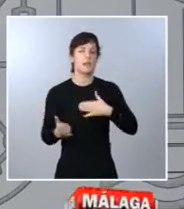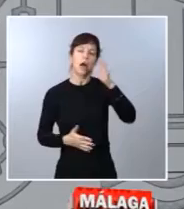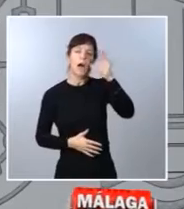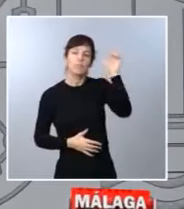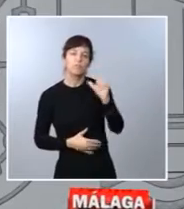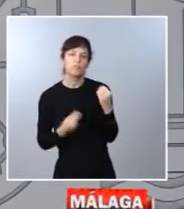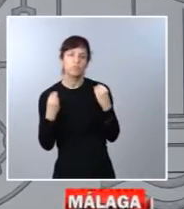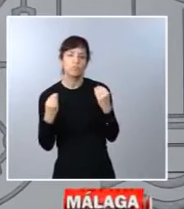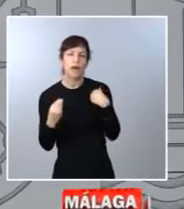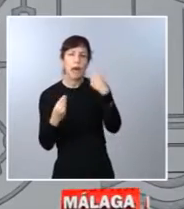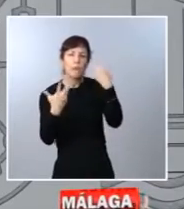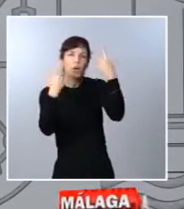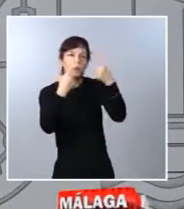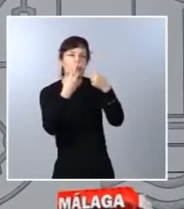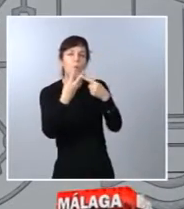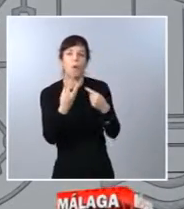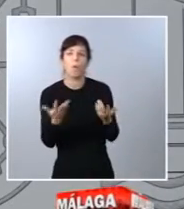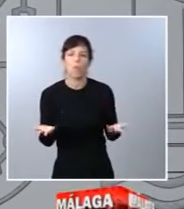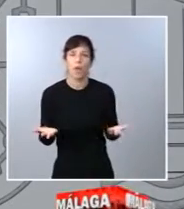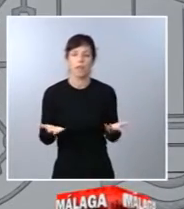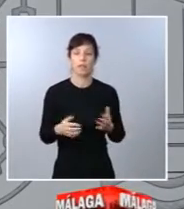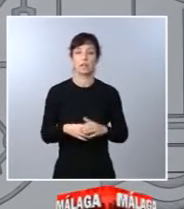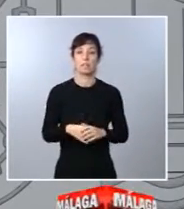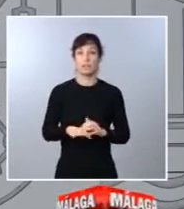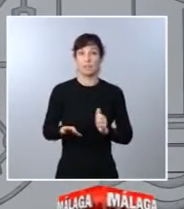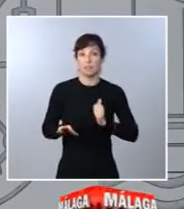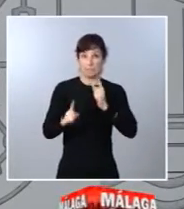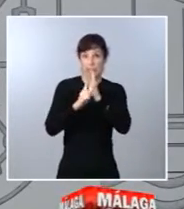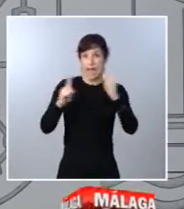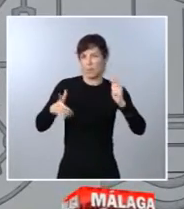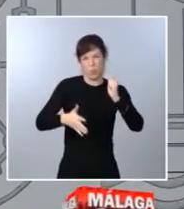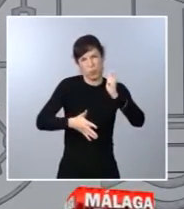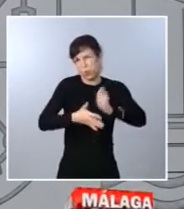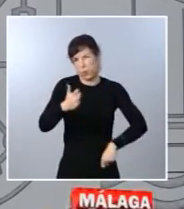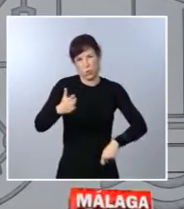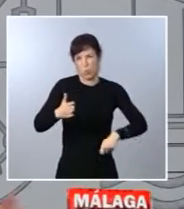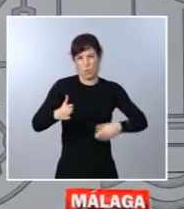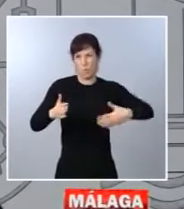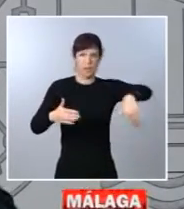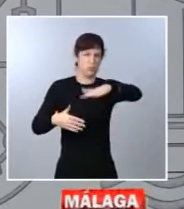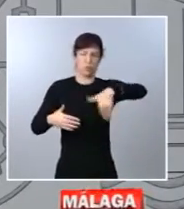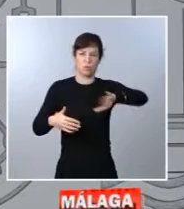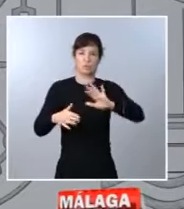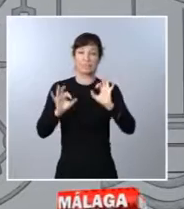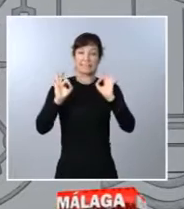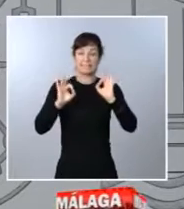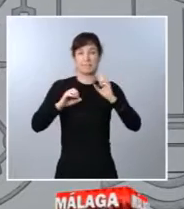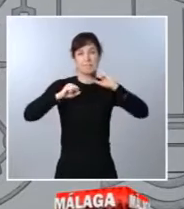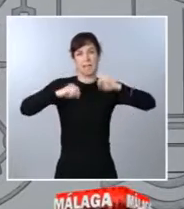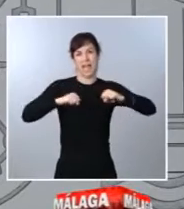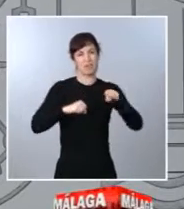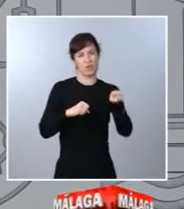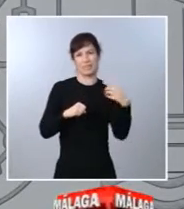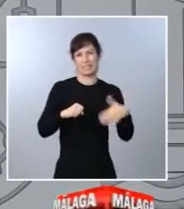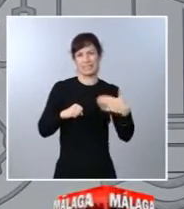son estas recomendaciones en un año especialmente duro para todos, especialmente, como decía, para nuestros mayores, pero en donde